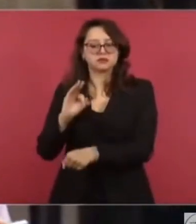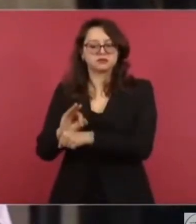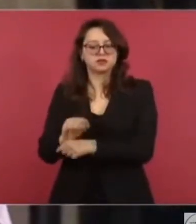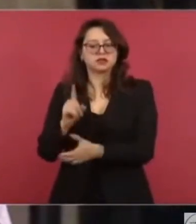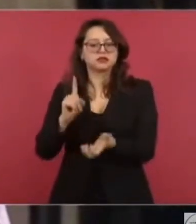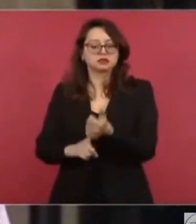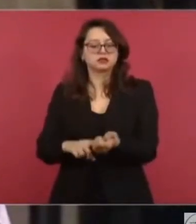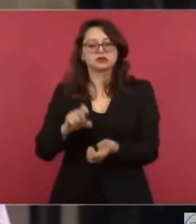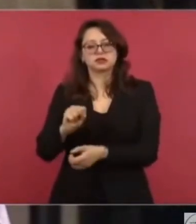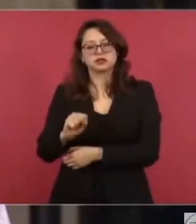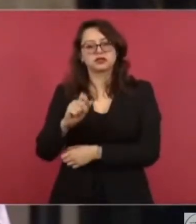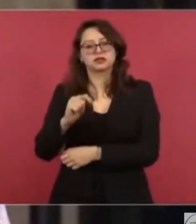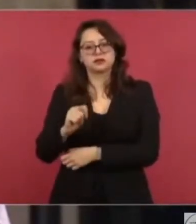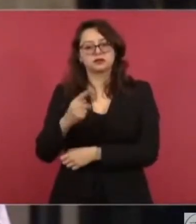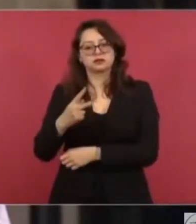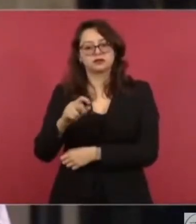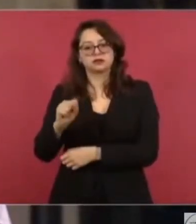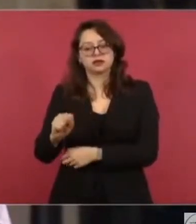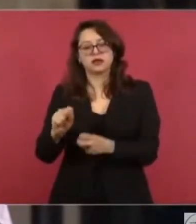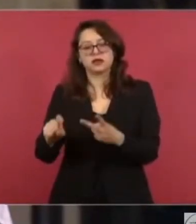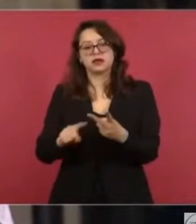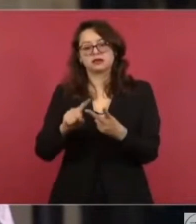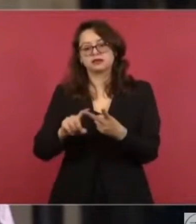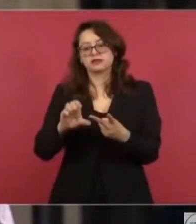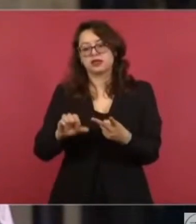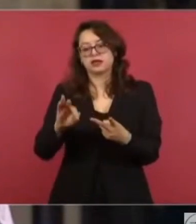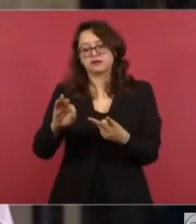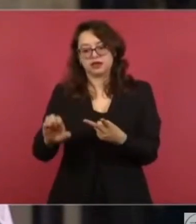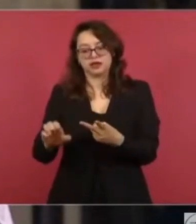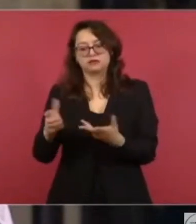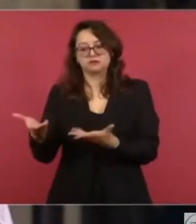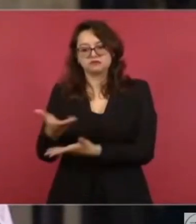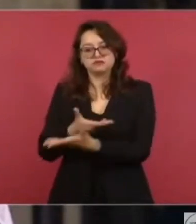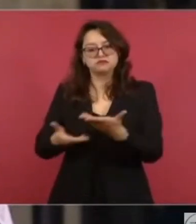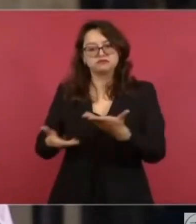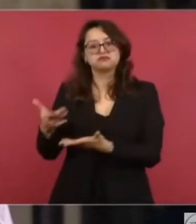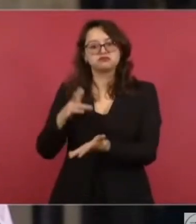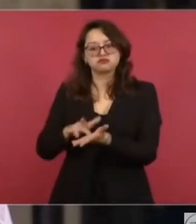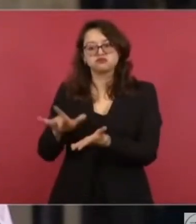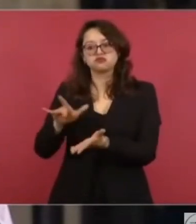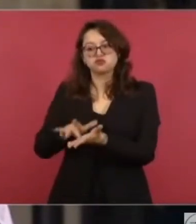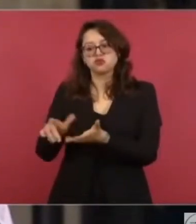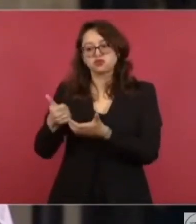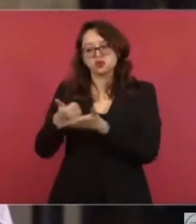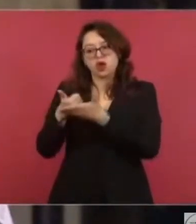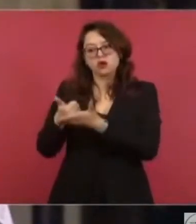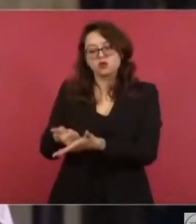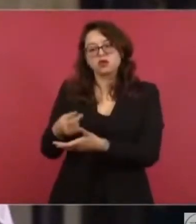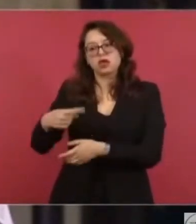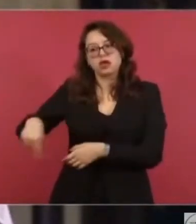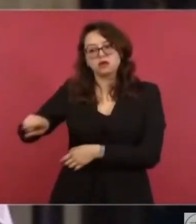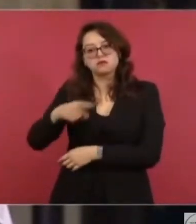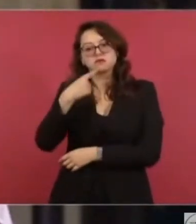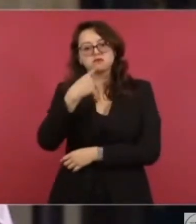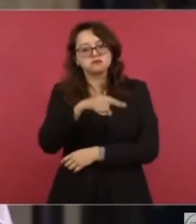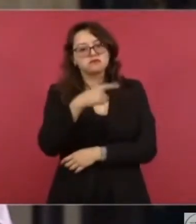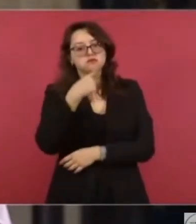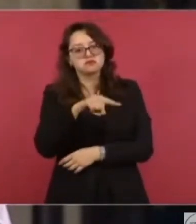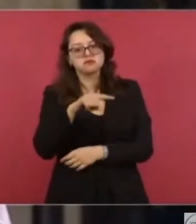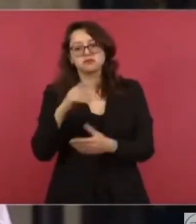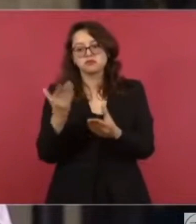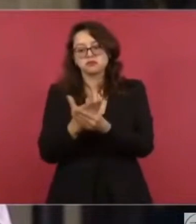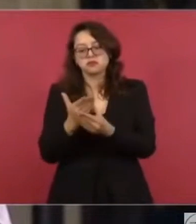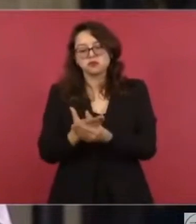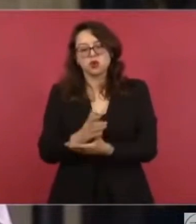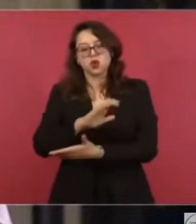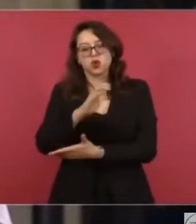Social y la Comisión Federal de Electricidad, ya que les está dando seguimiento a sus peticiones de las cláusulas mutiladas